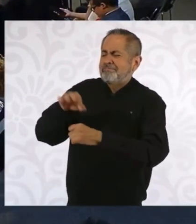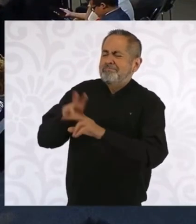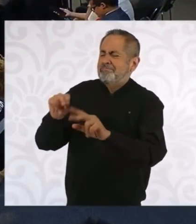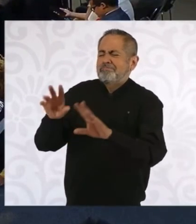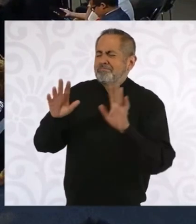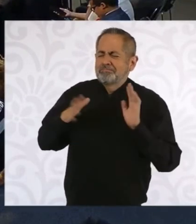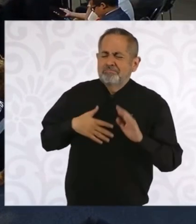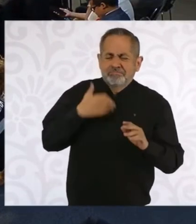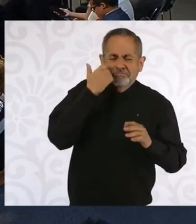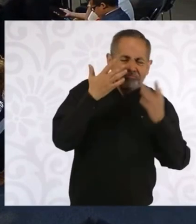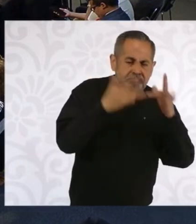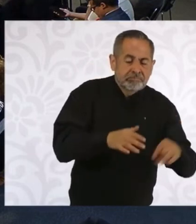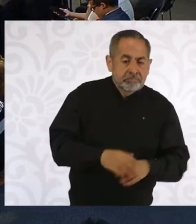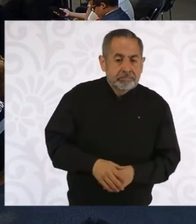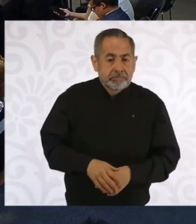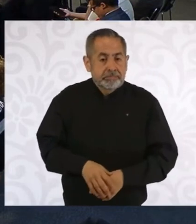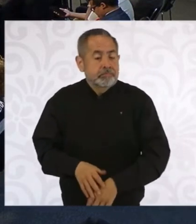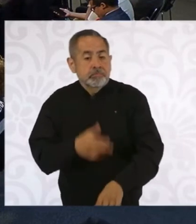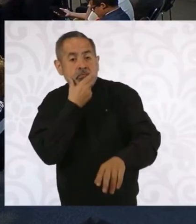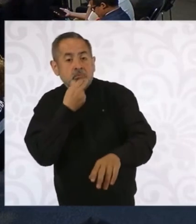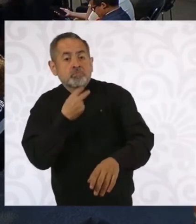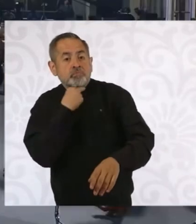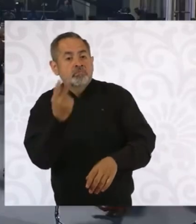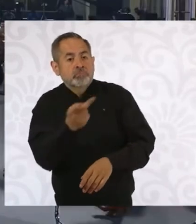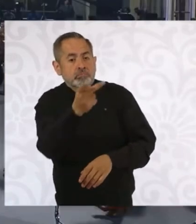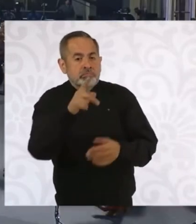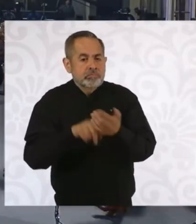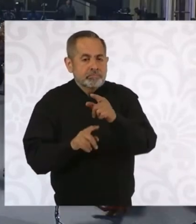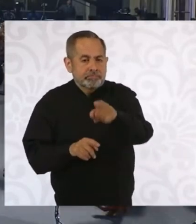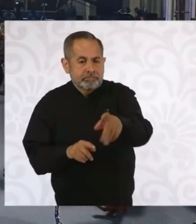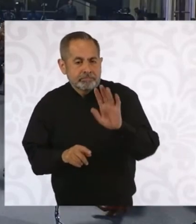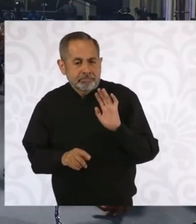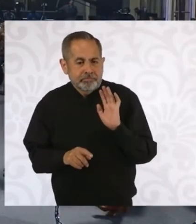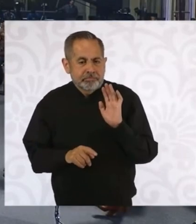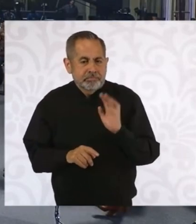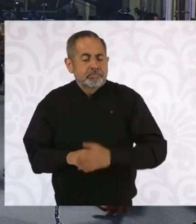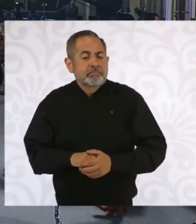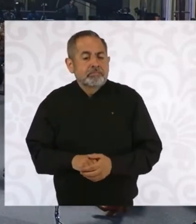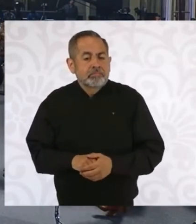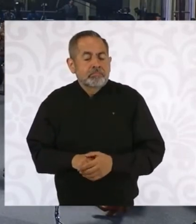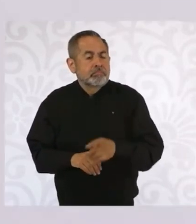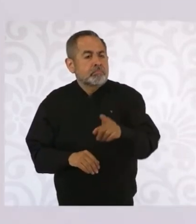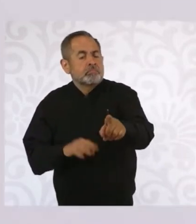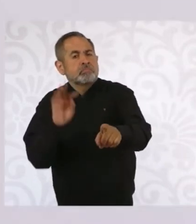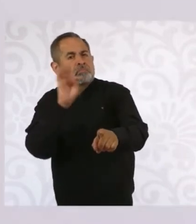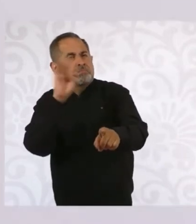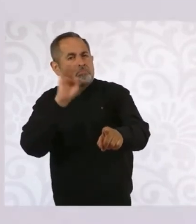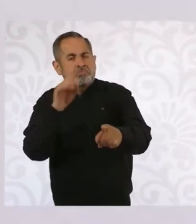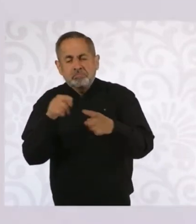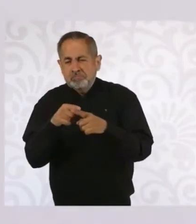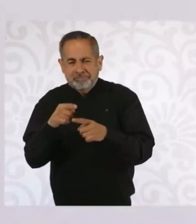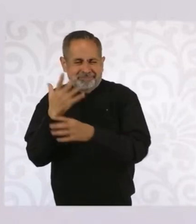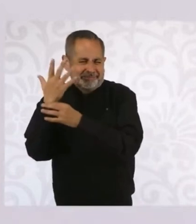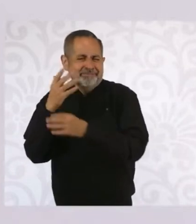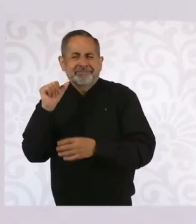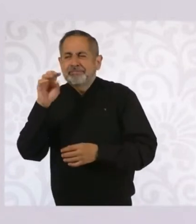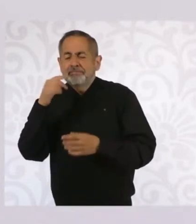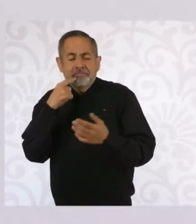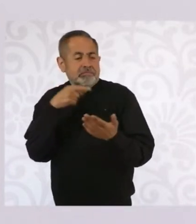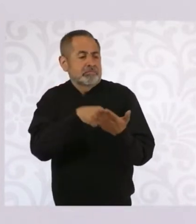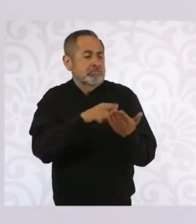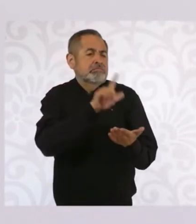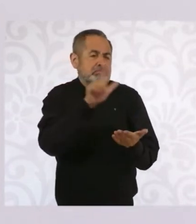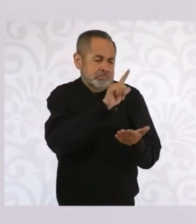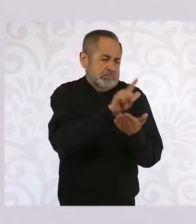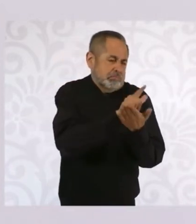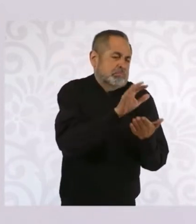Obrador, que dice que puede ser legal, pero es inmoral. ¿Será así? No, tampoco es legal. Ese es el tema.